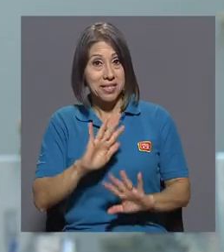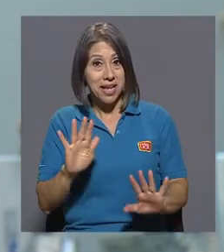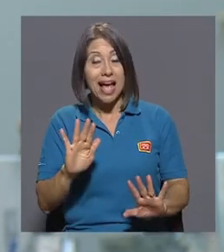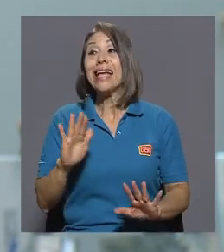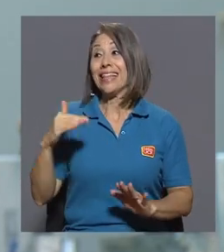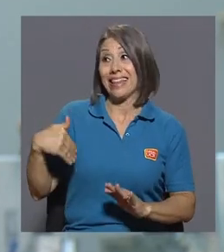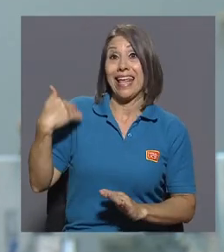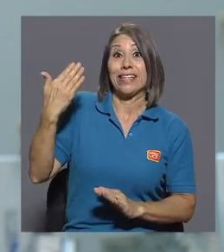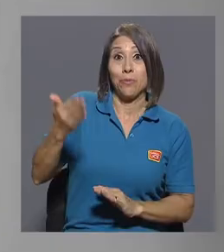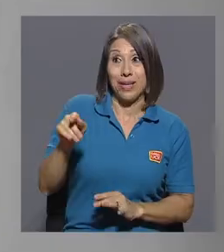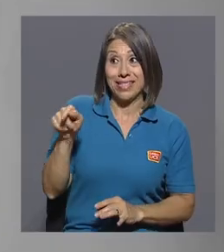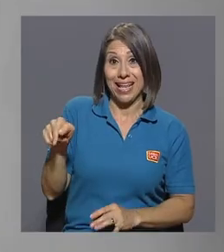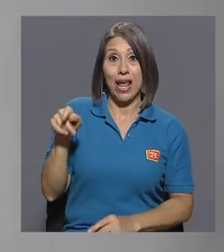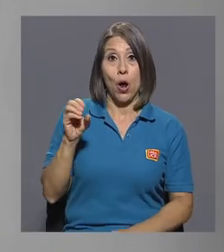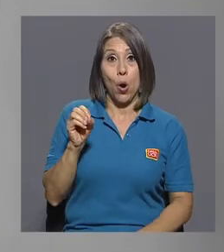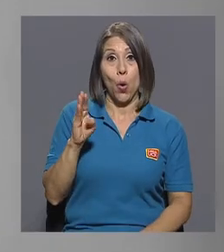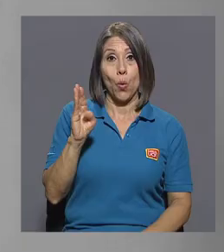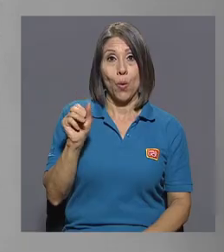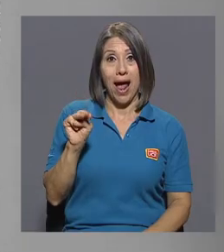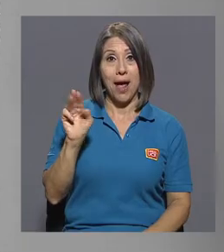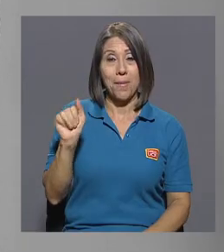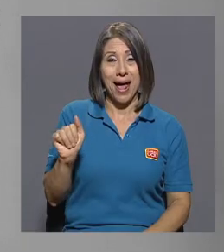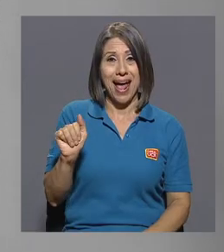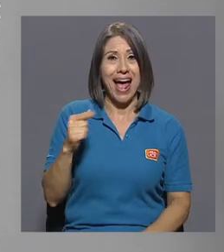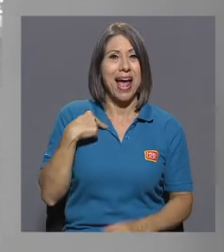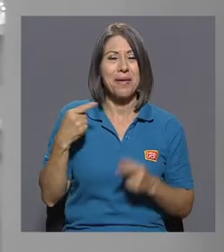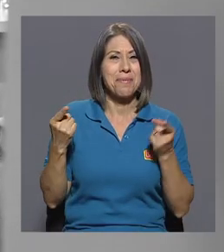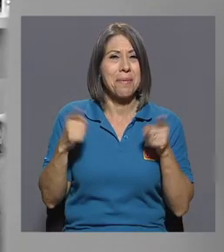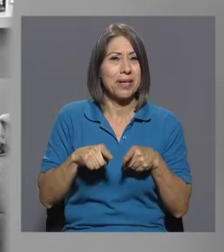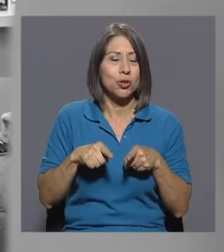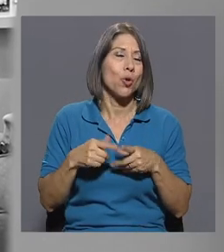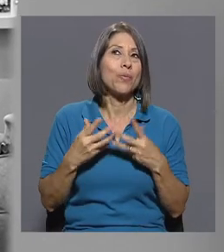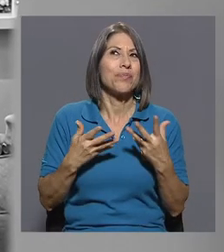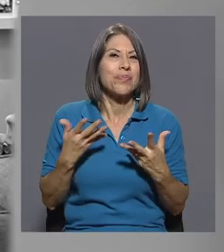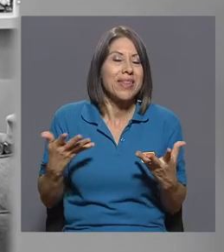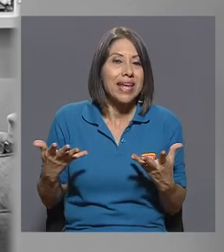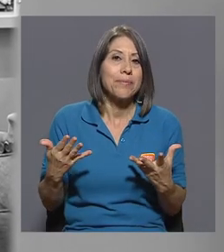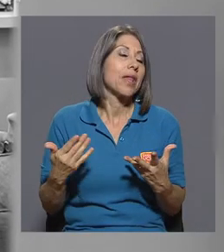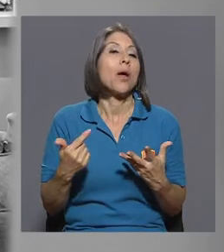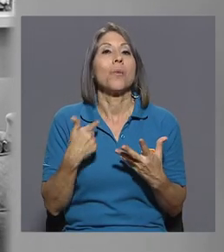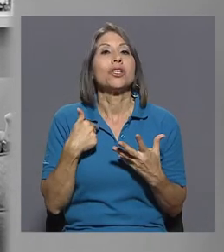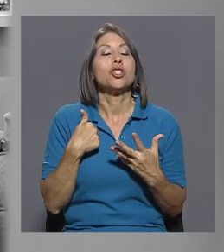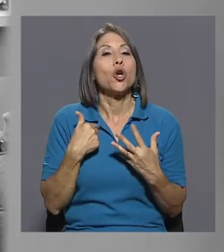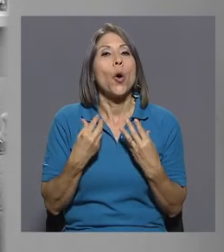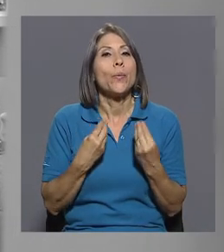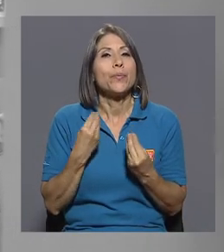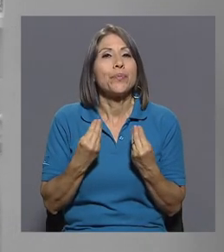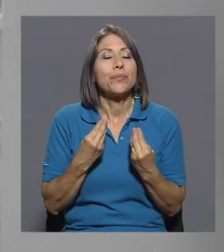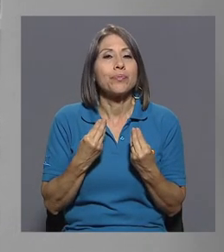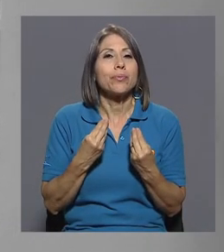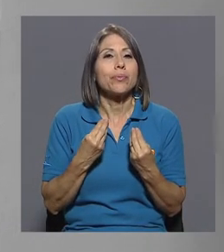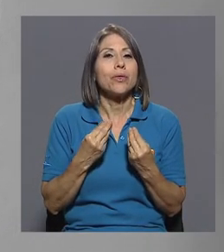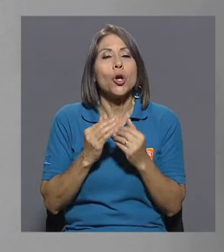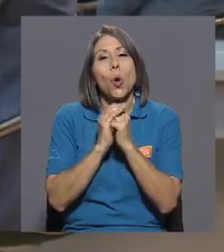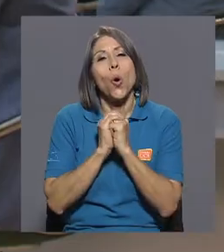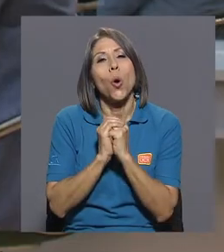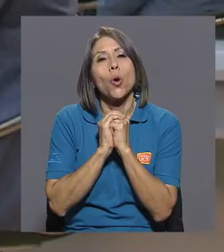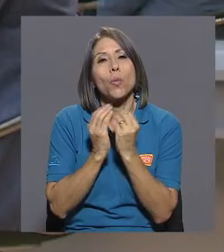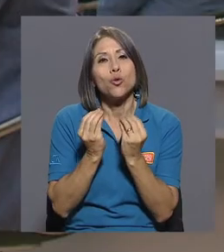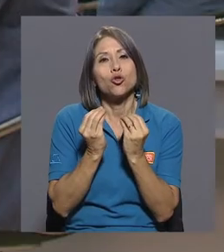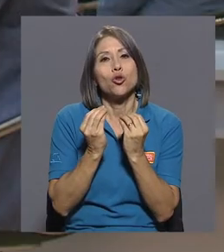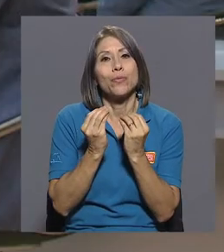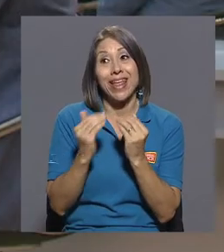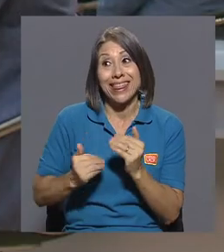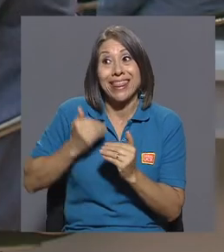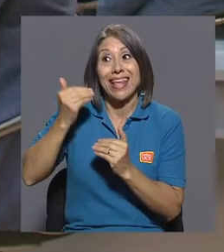bueno, lloro mucho, y una cosa que hice después de esa experiencia fue arrodillarme y